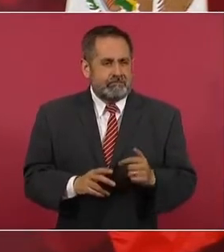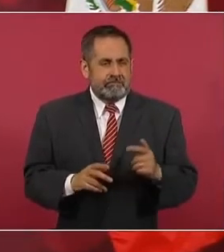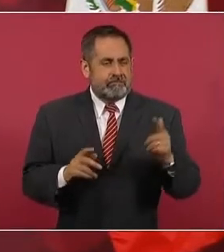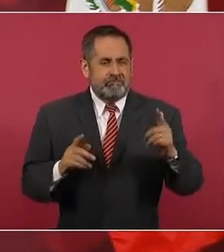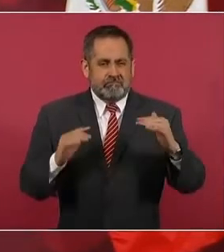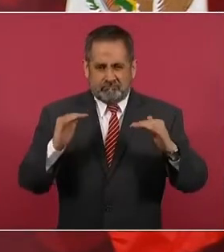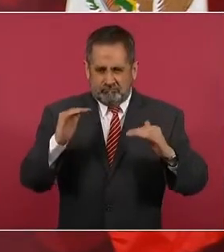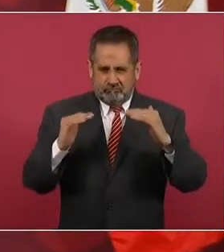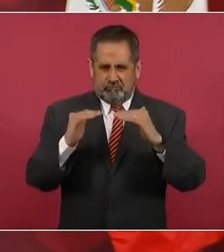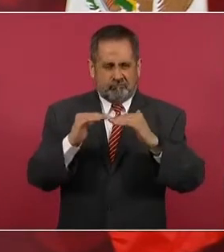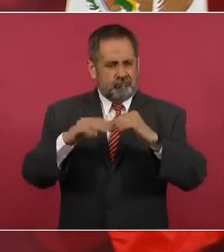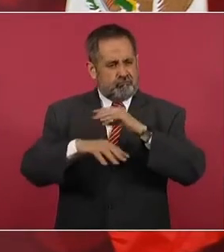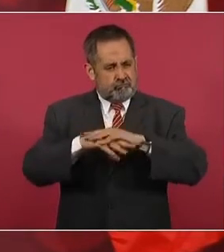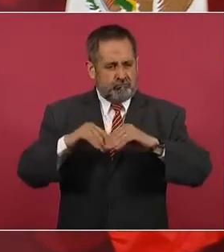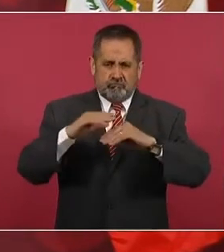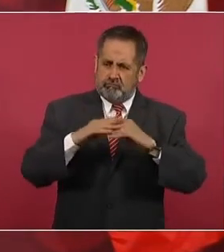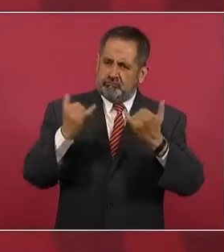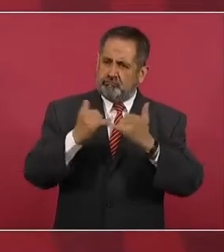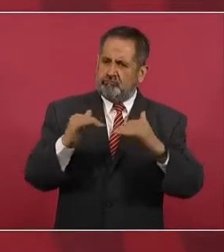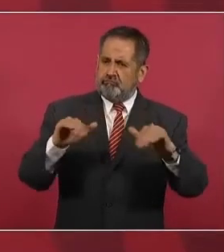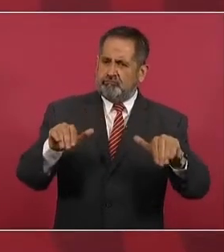equilibrios,